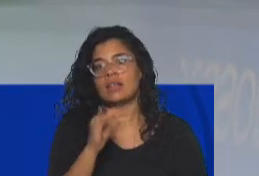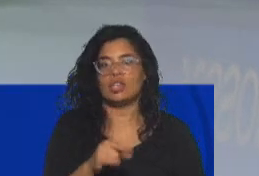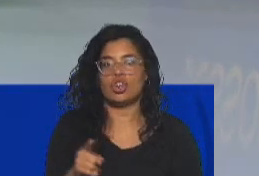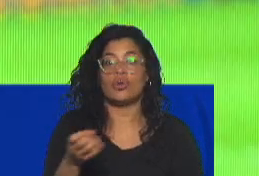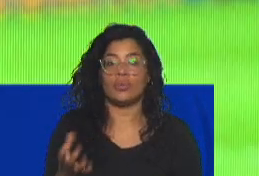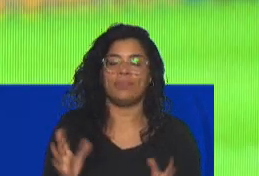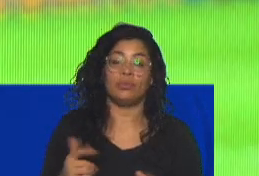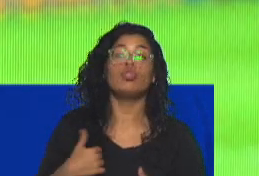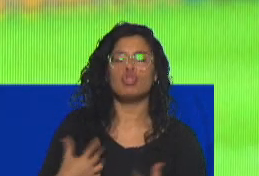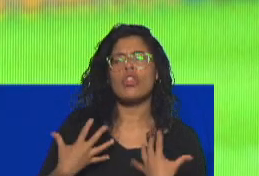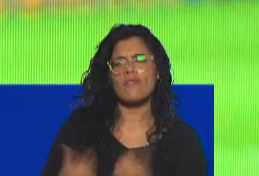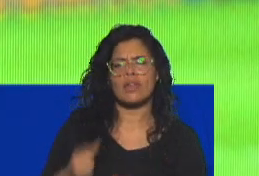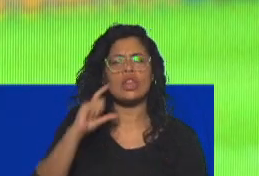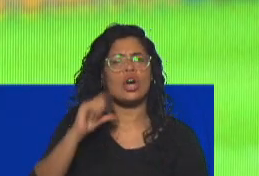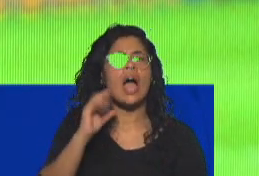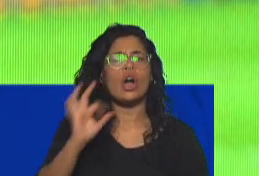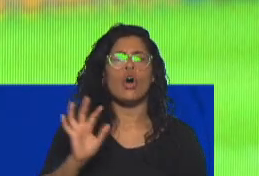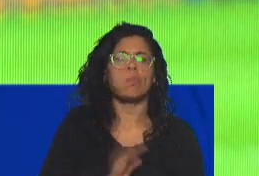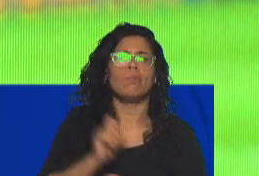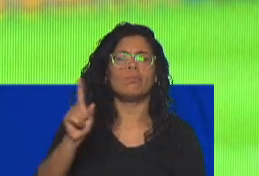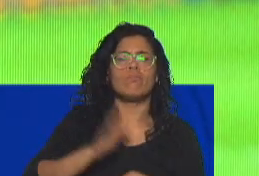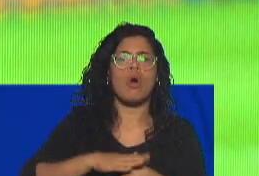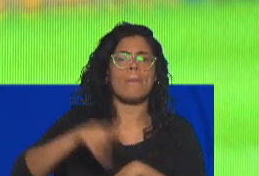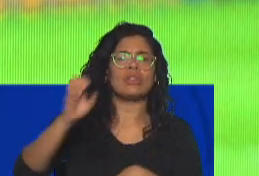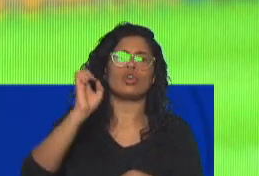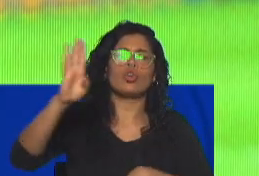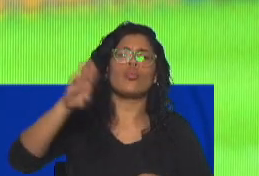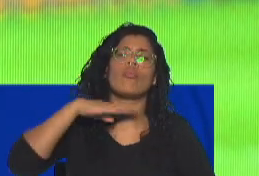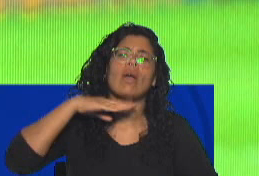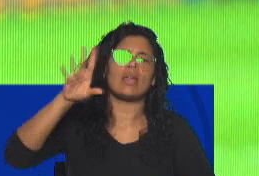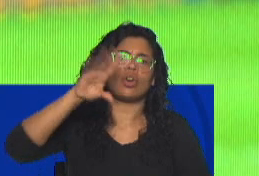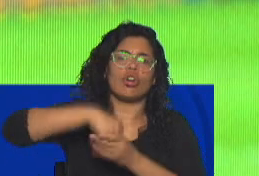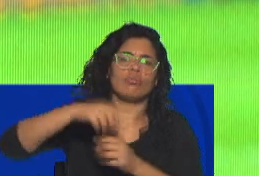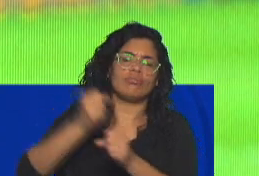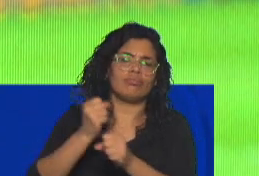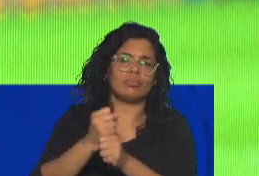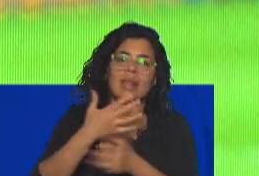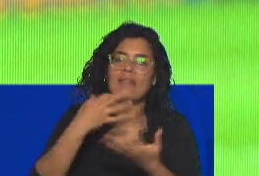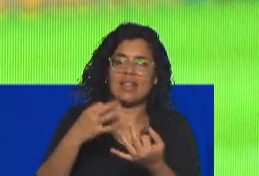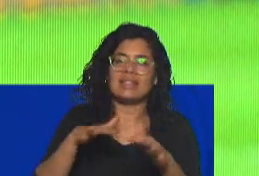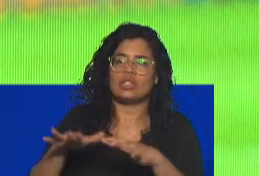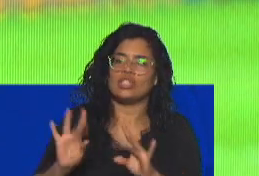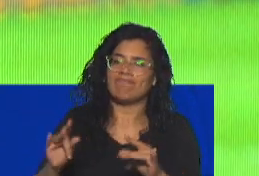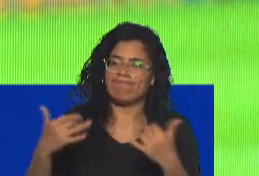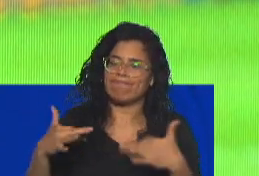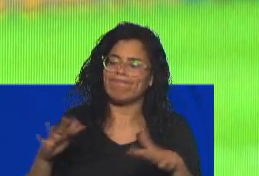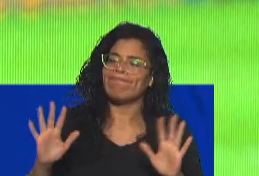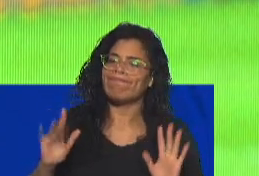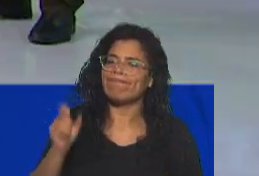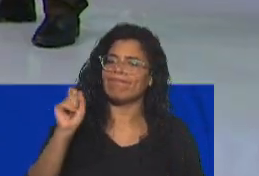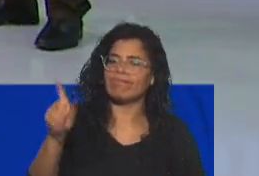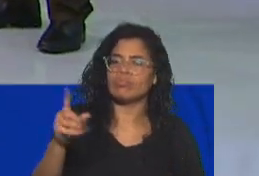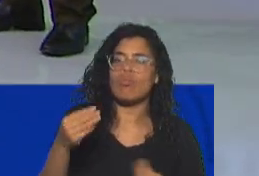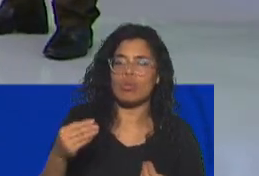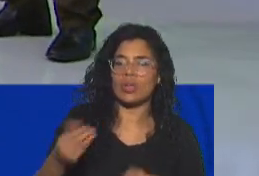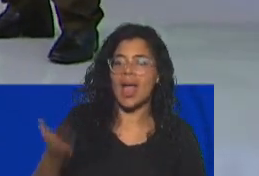Gago hay que decir que está en México, en un club con un clima muy hostil. Fue muy mal ayer. En la derrota en